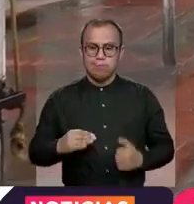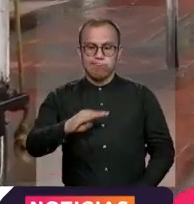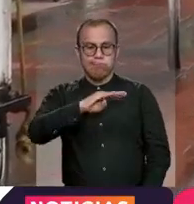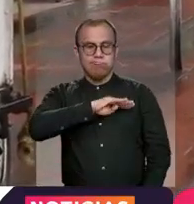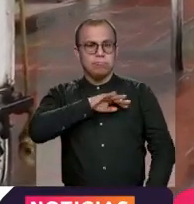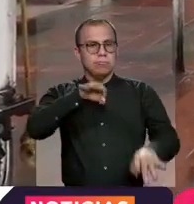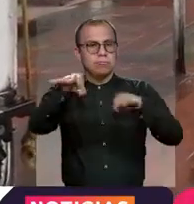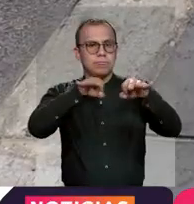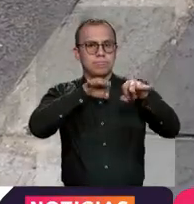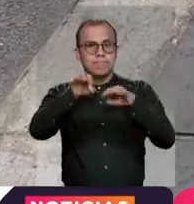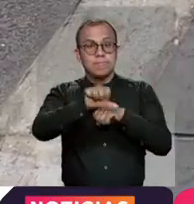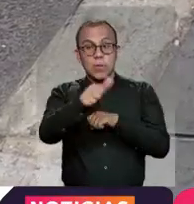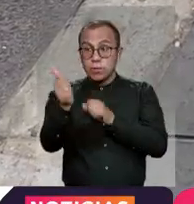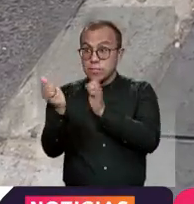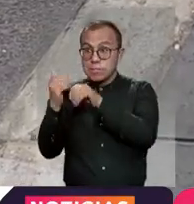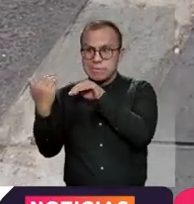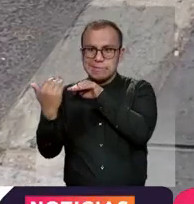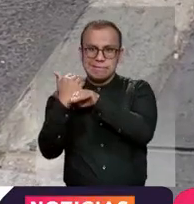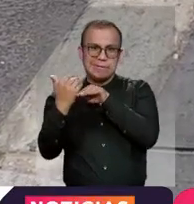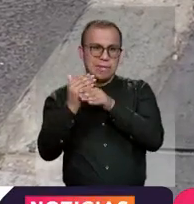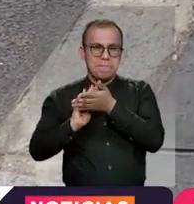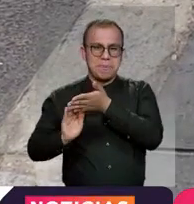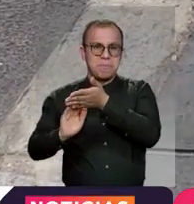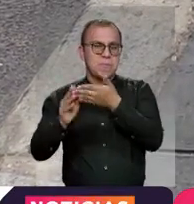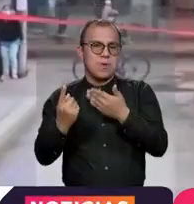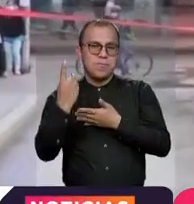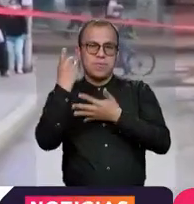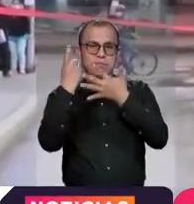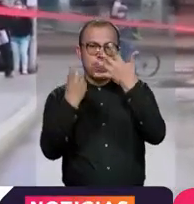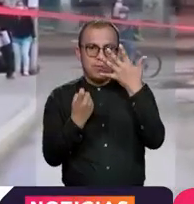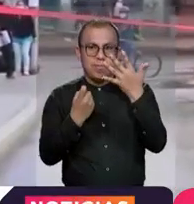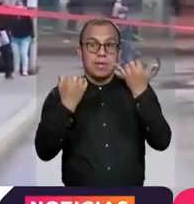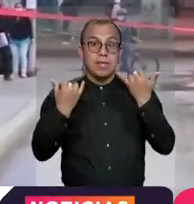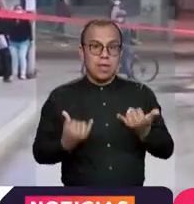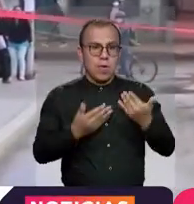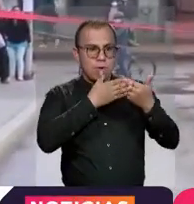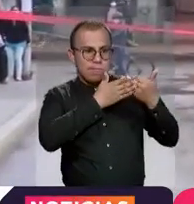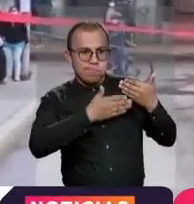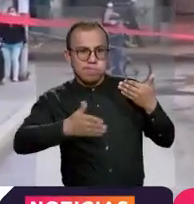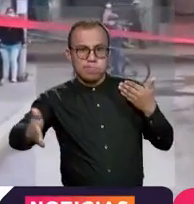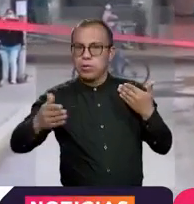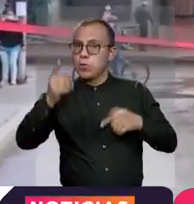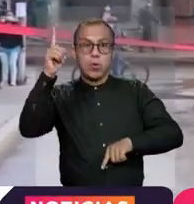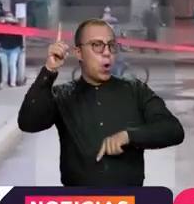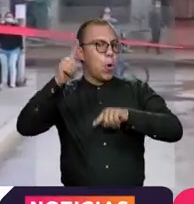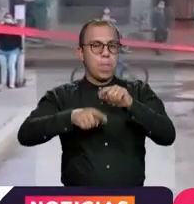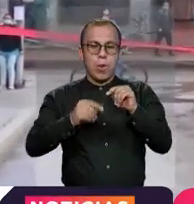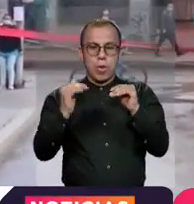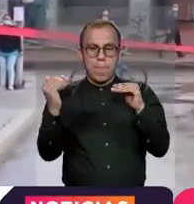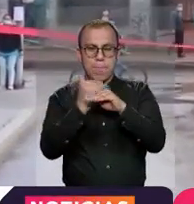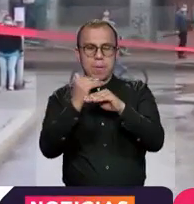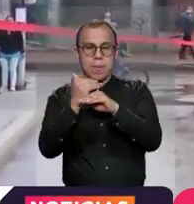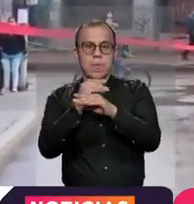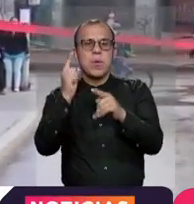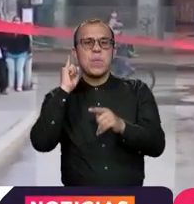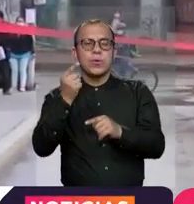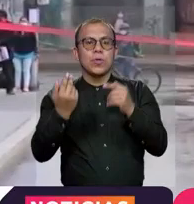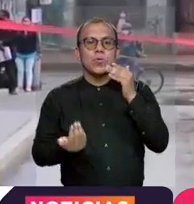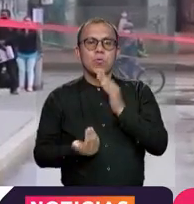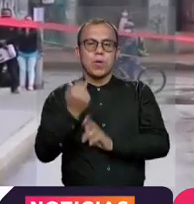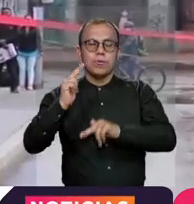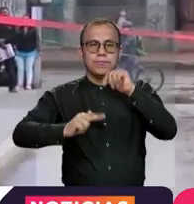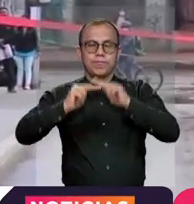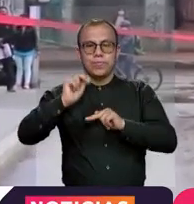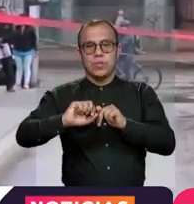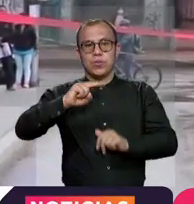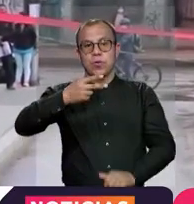explicó por qué otras vías cercanas aún no han sido intervenidas. De aquí hacia la autopista no puedo pavimentar porque vienen las obras de fase